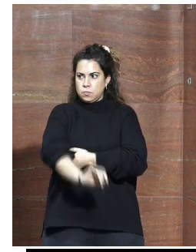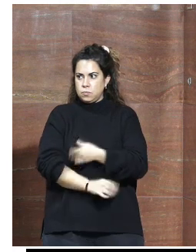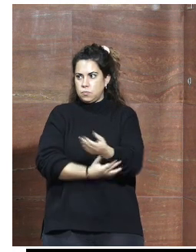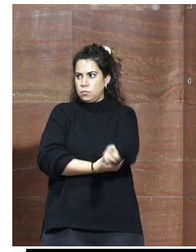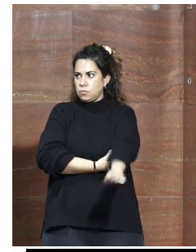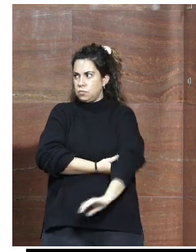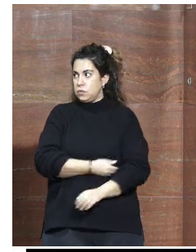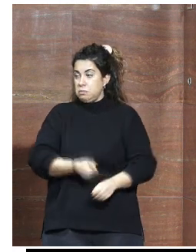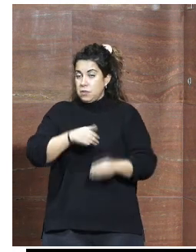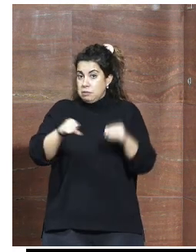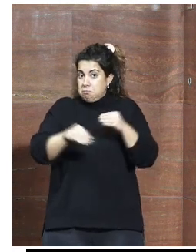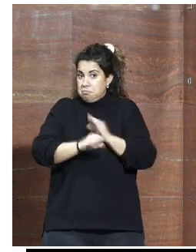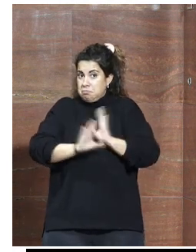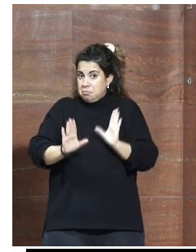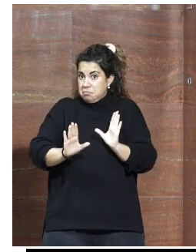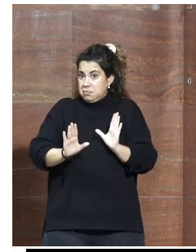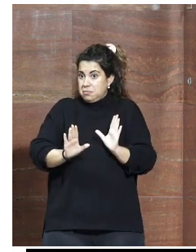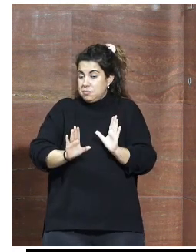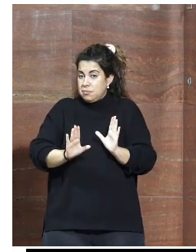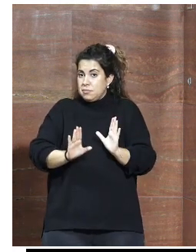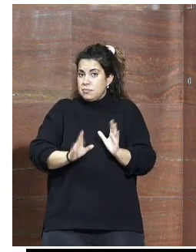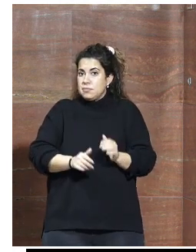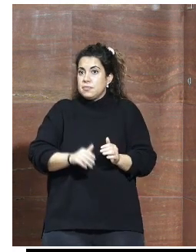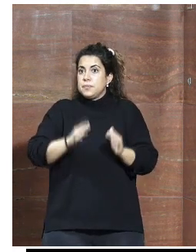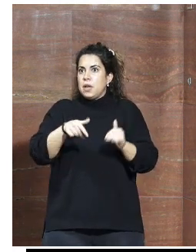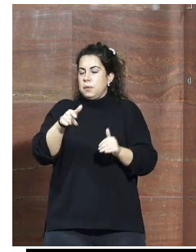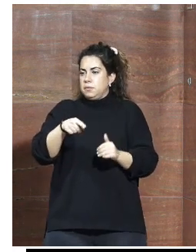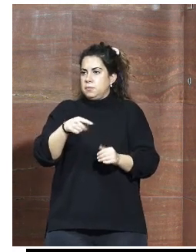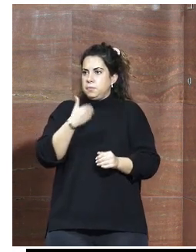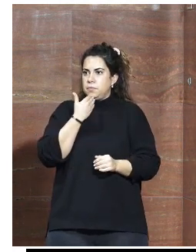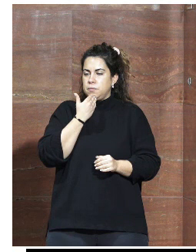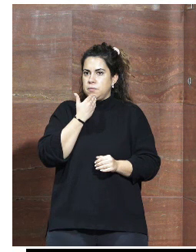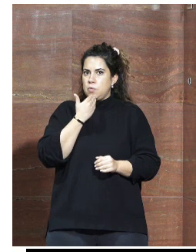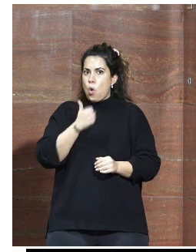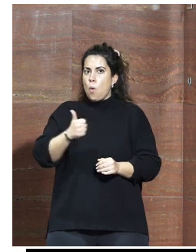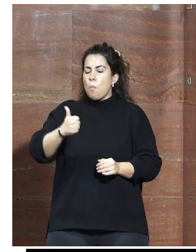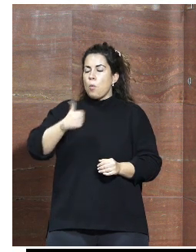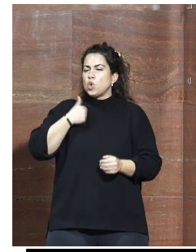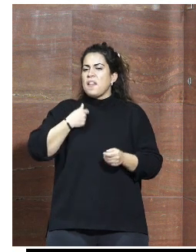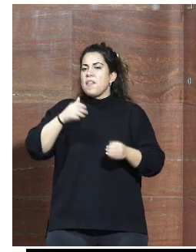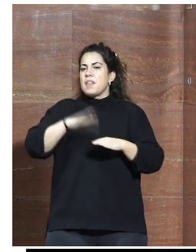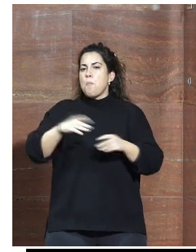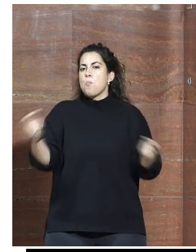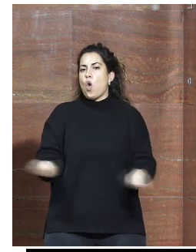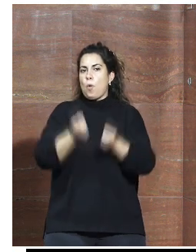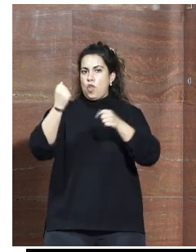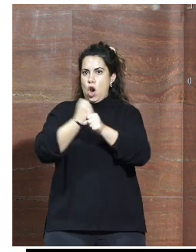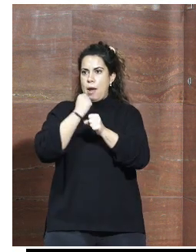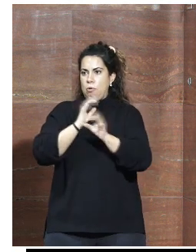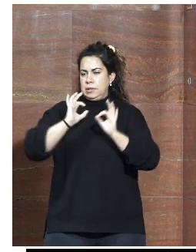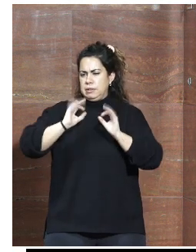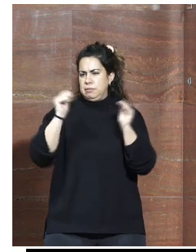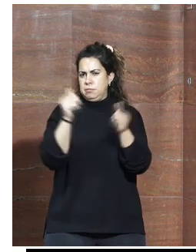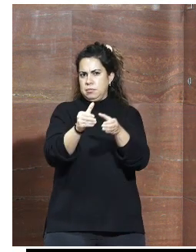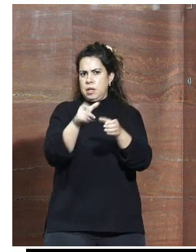Poco más que añadir, que realmente además está siendo una oportunidad de promoción laboral, en el caso de las personas con discapacidad